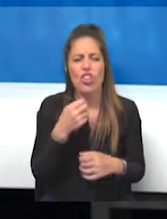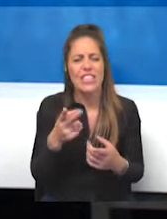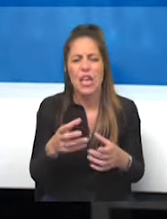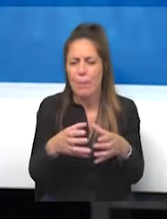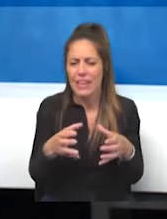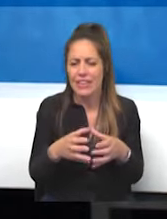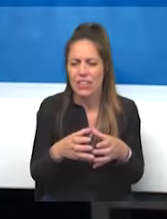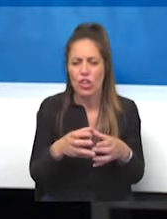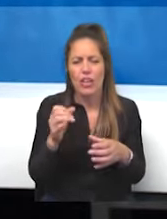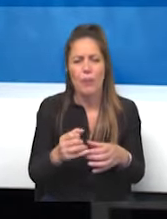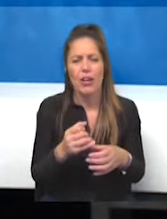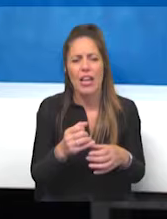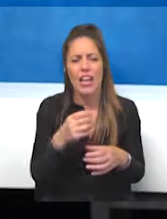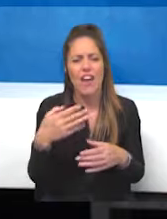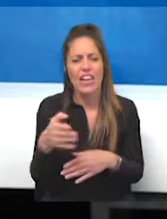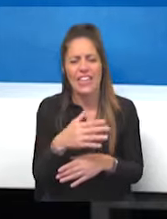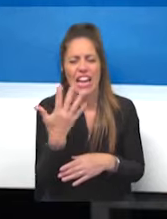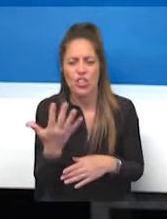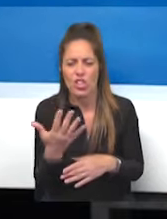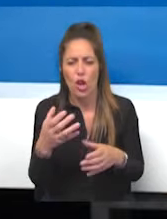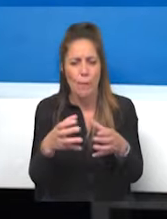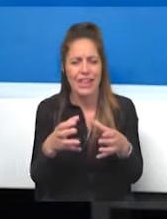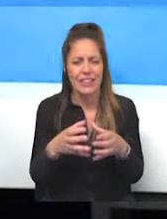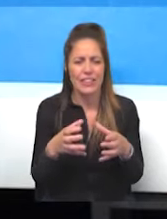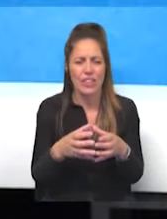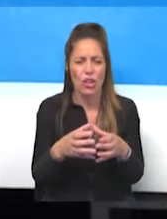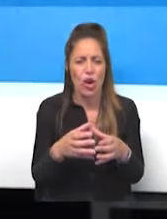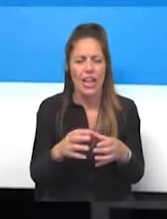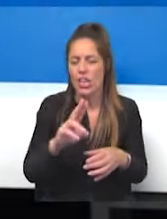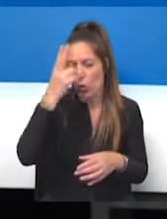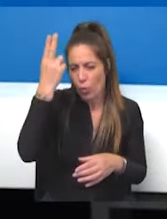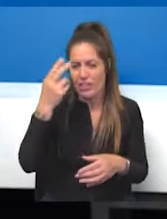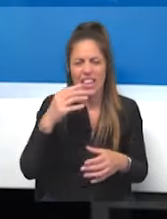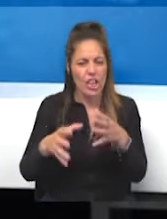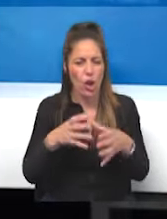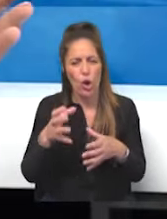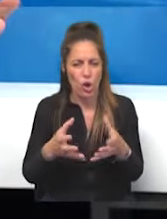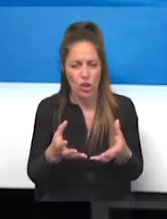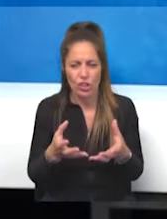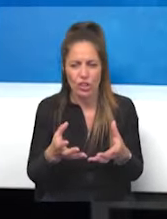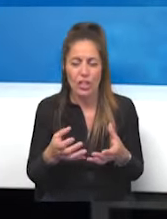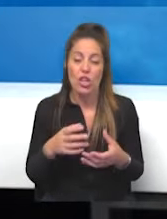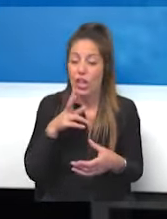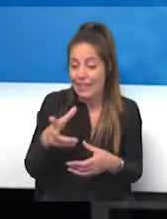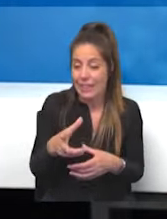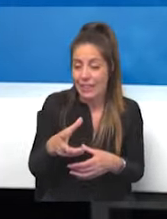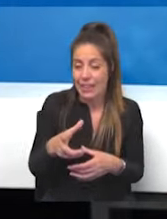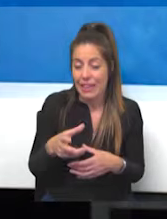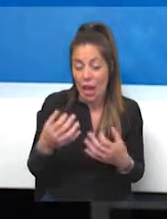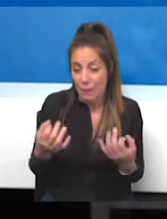las cinco banderas a los cinco partidos y la uruguaya parte en color más atractiva Mire señora el tema que la